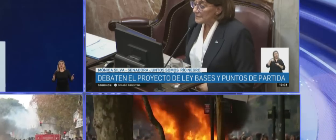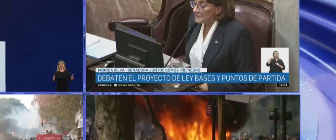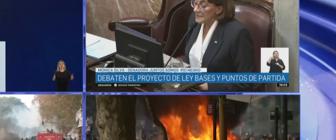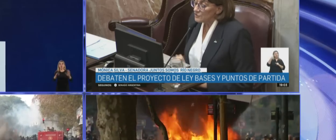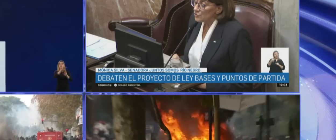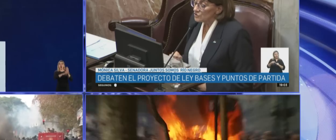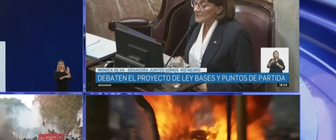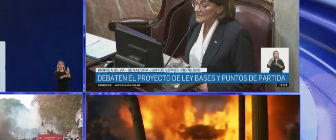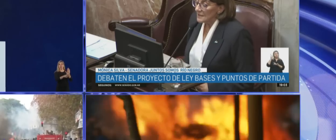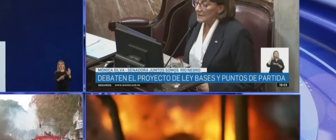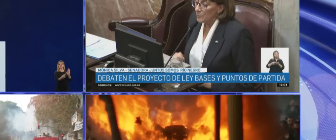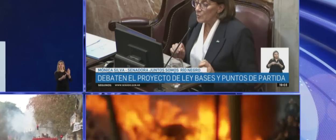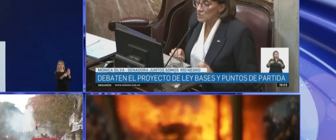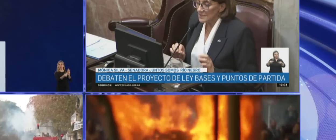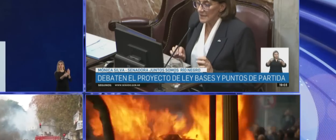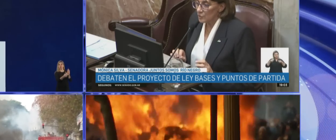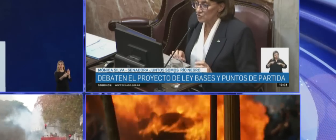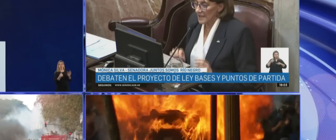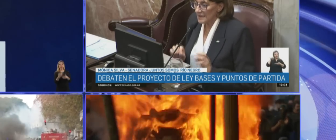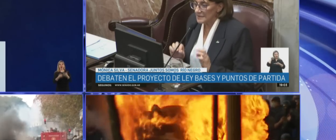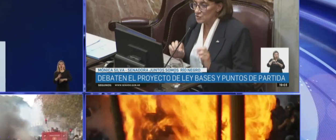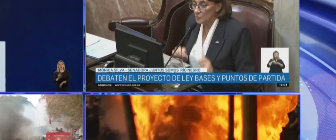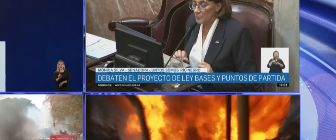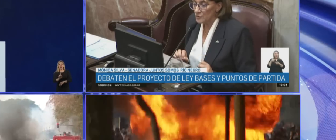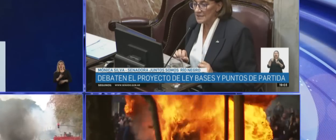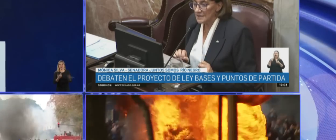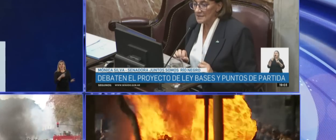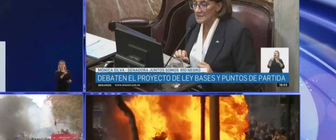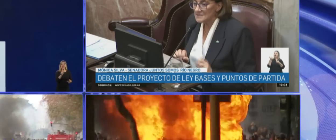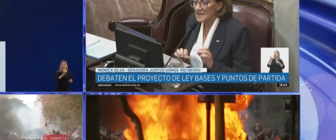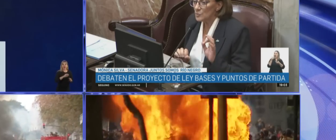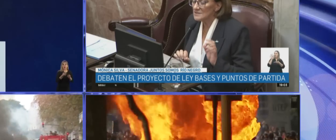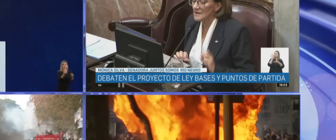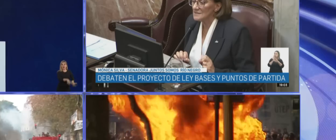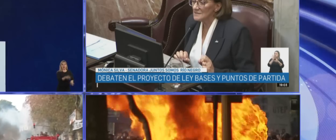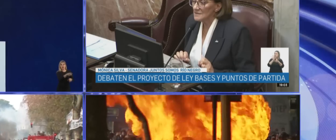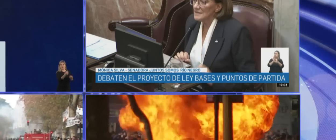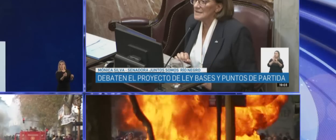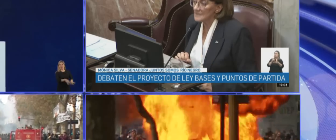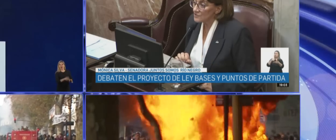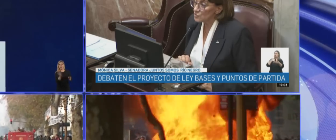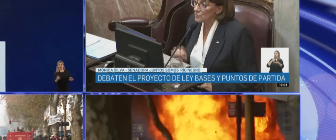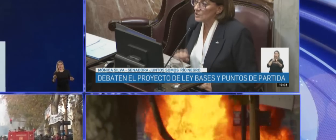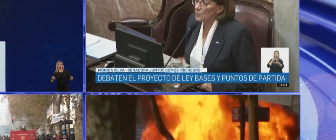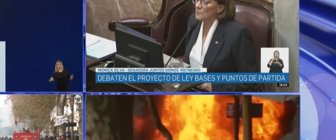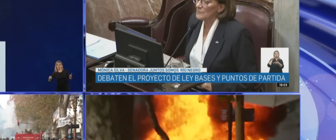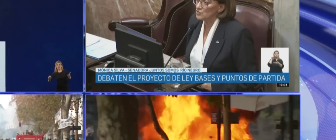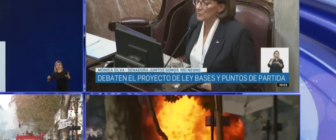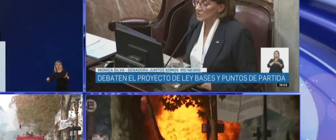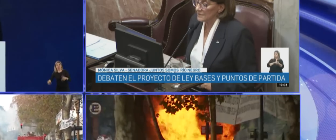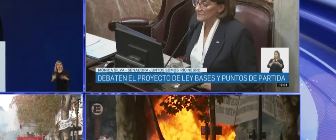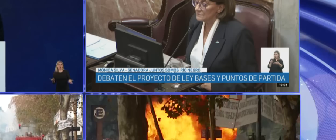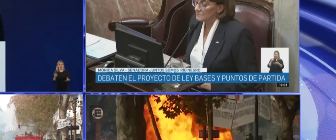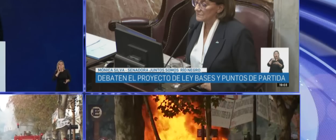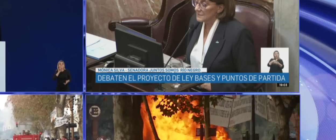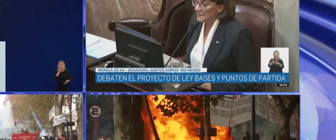prospere. Por sobre los 100 años que ya perdimos, ellos nos hacen seguir perdiendo tiempo, porque saben que nuestro programa pone en riesgo el